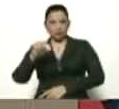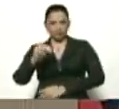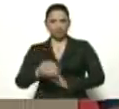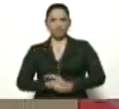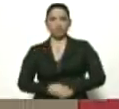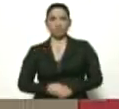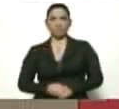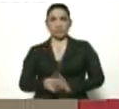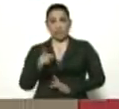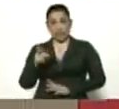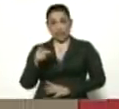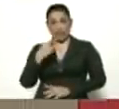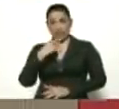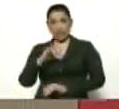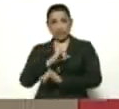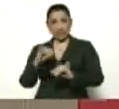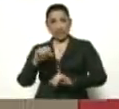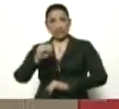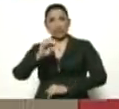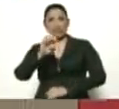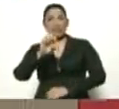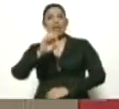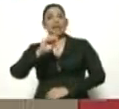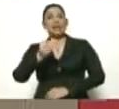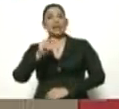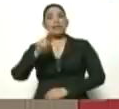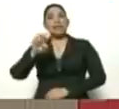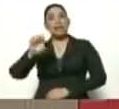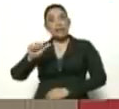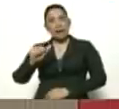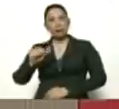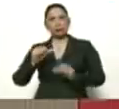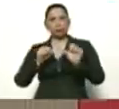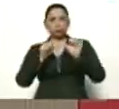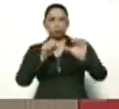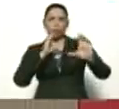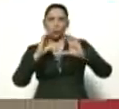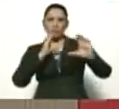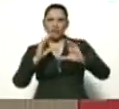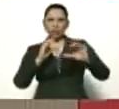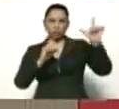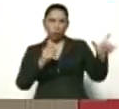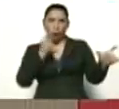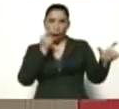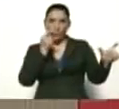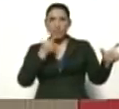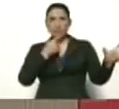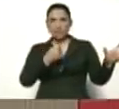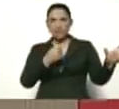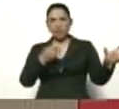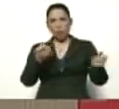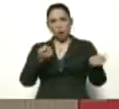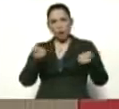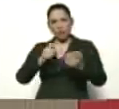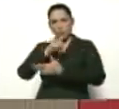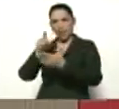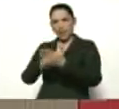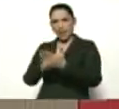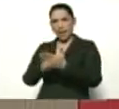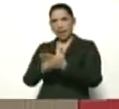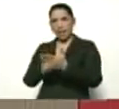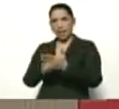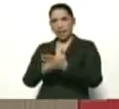diseñar a el ac que ha con que tenía comunicación permanente en su condición de coordinador general de la